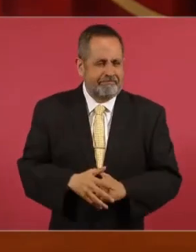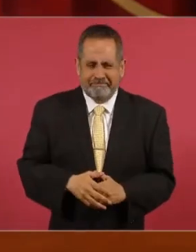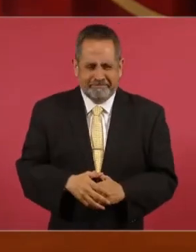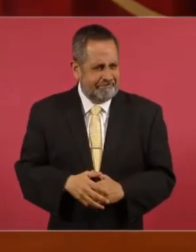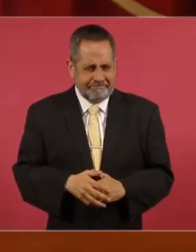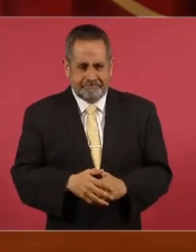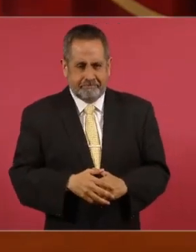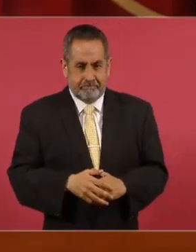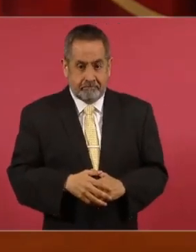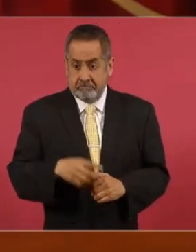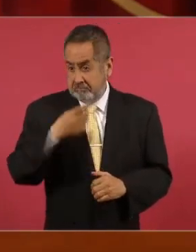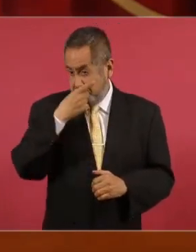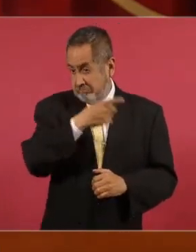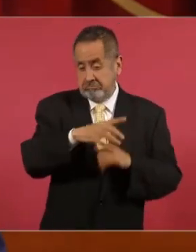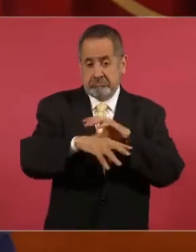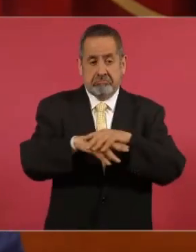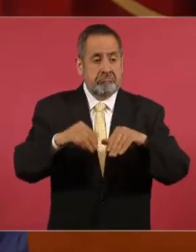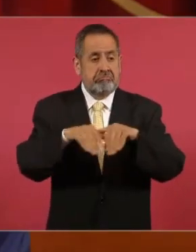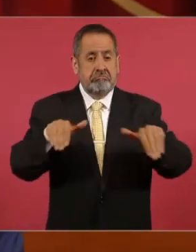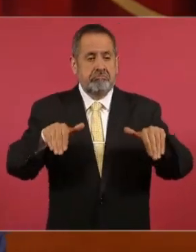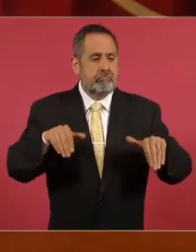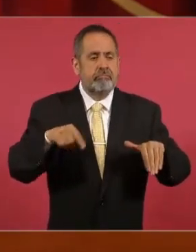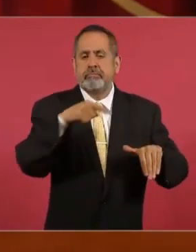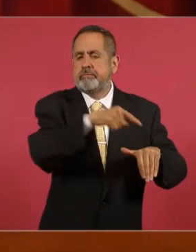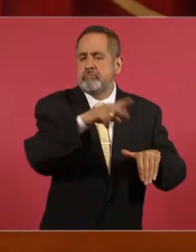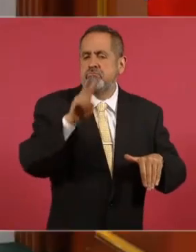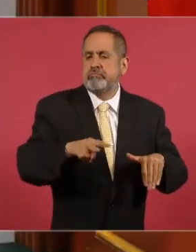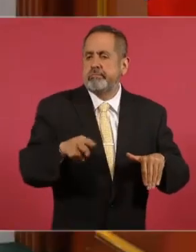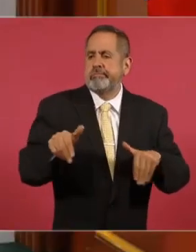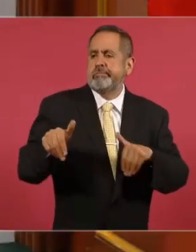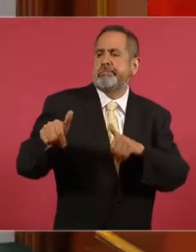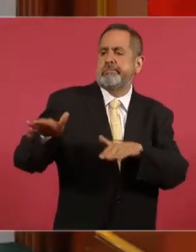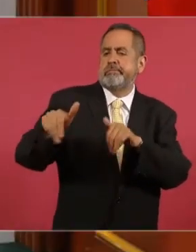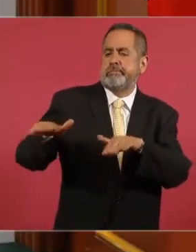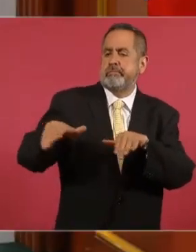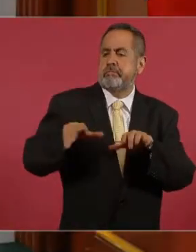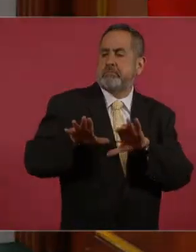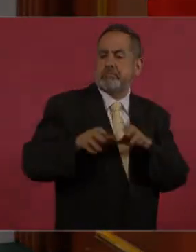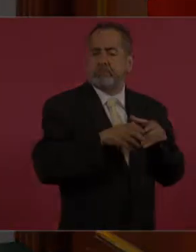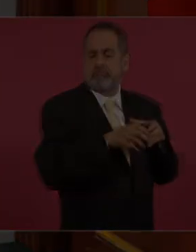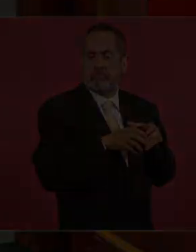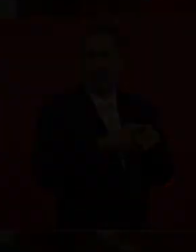sí, autónomos, del pueblo, no de la oligarquía.